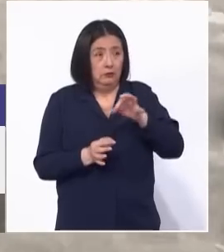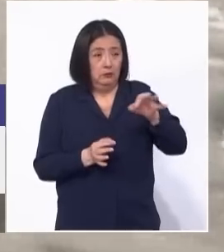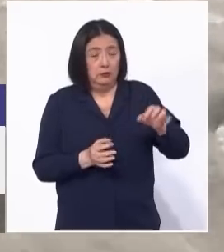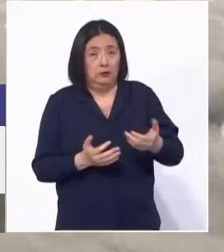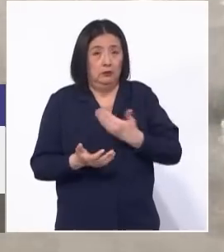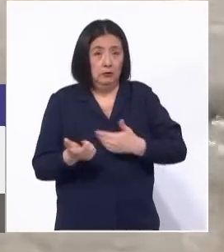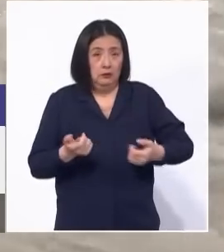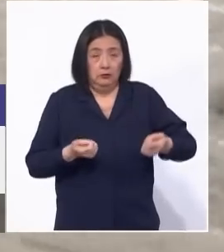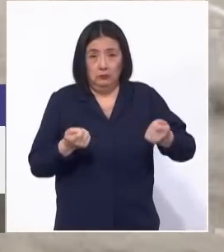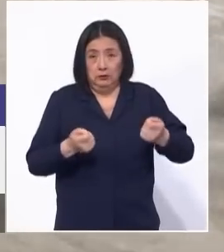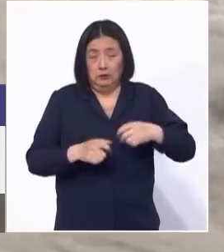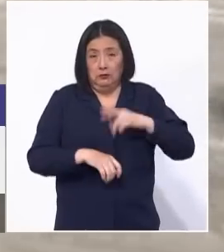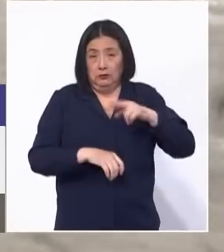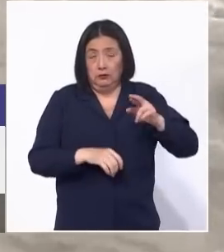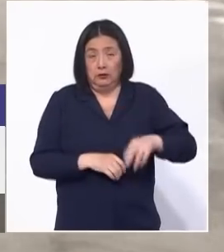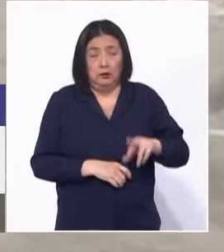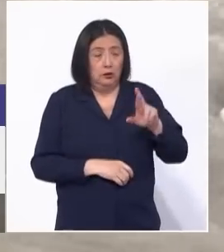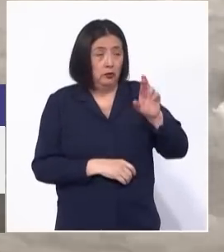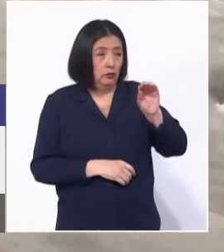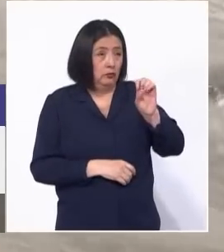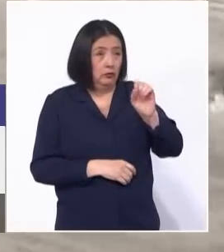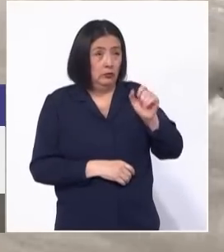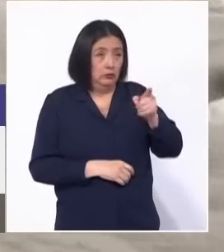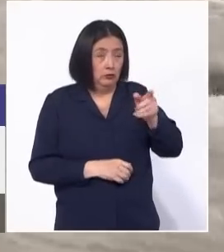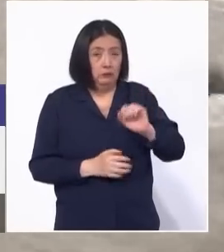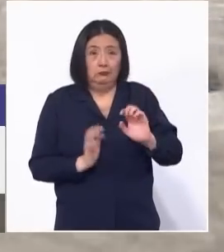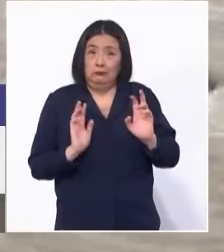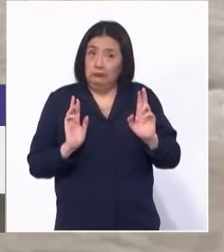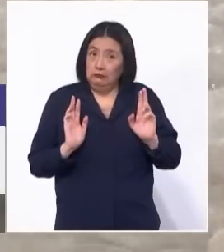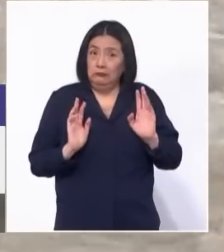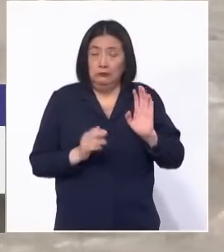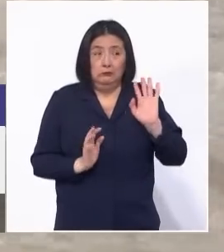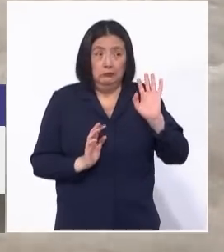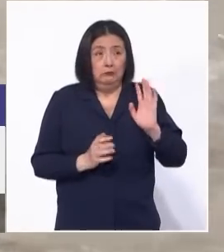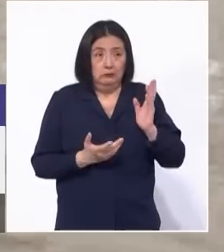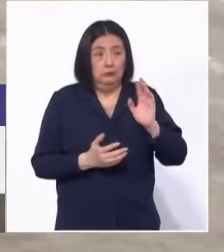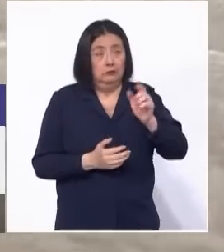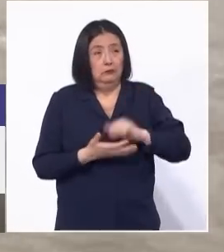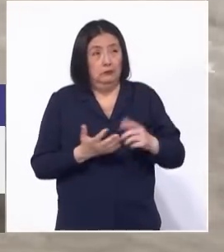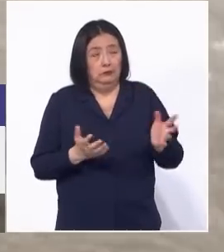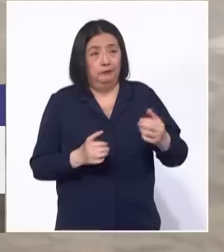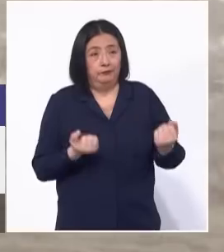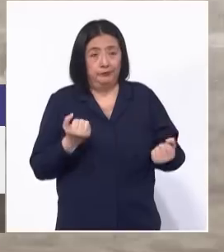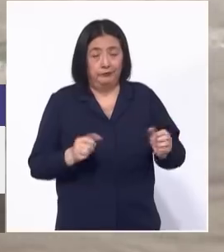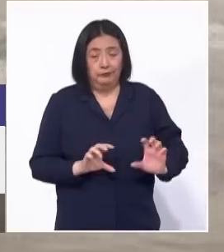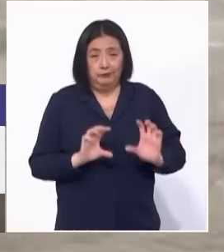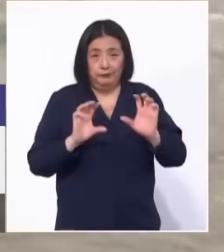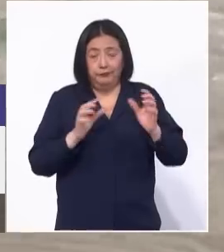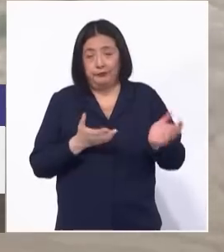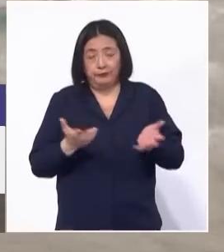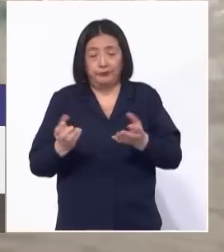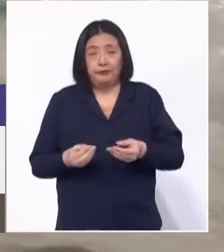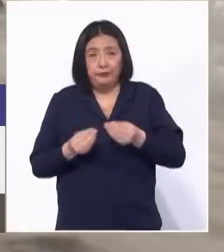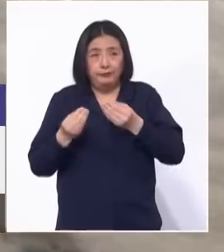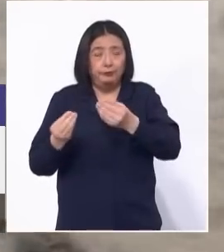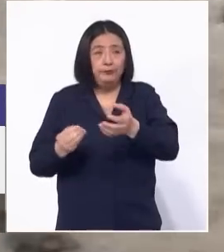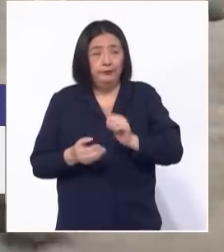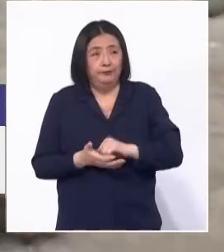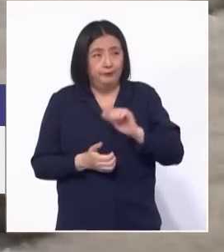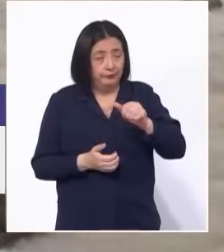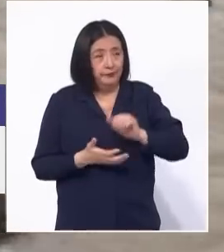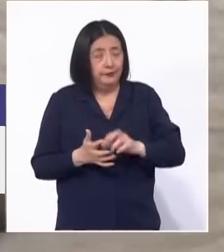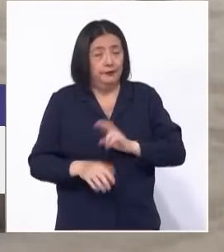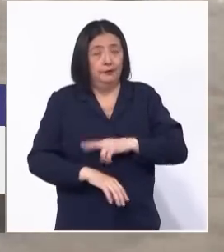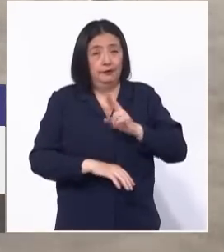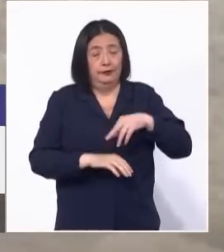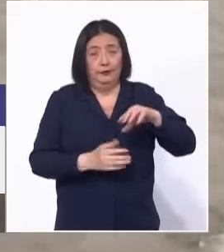una gobernadora regional, la señora Rosa Vázquez, y esperamos que pueda trasladar la maquinaria que seguramente le han asignado a la